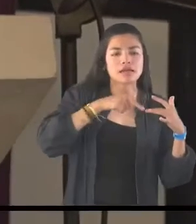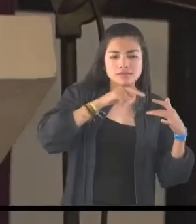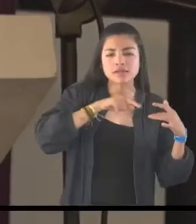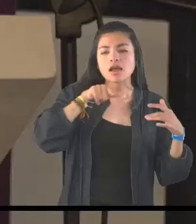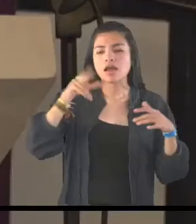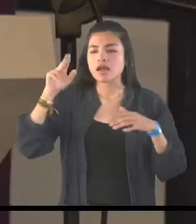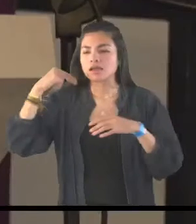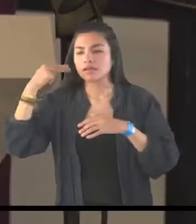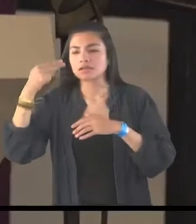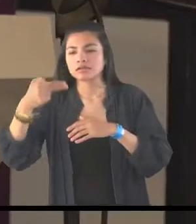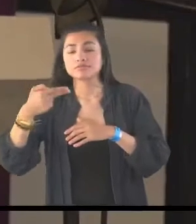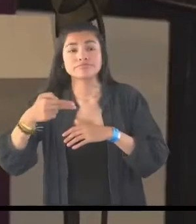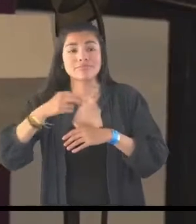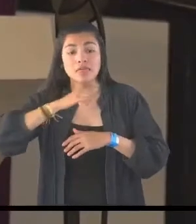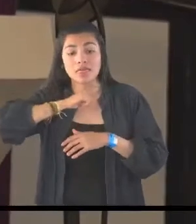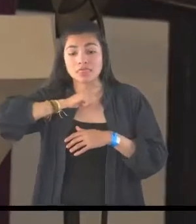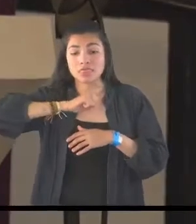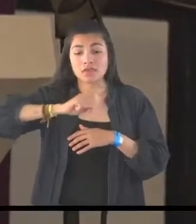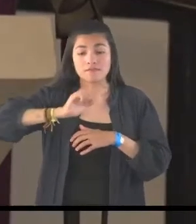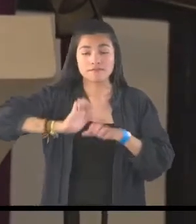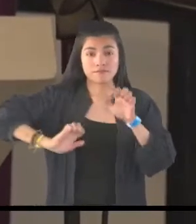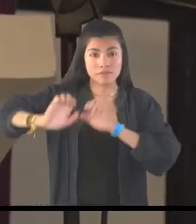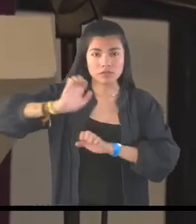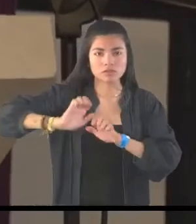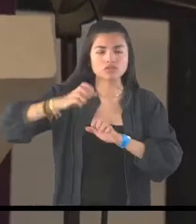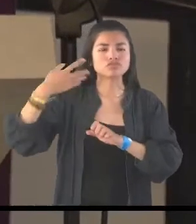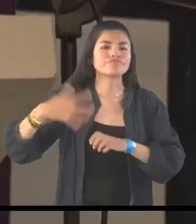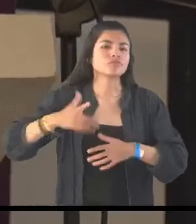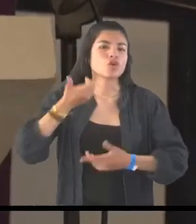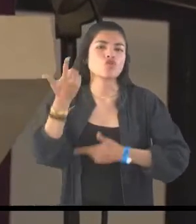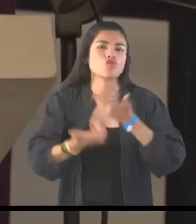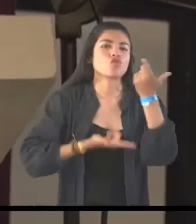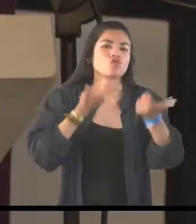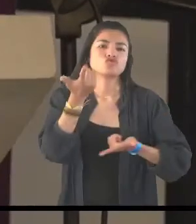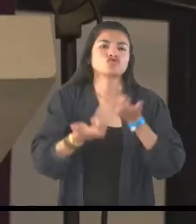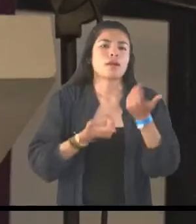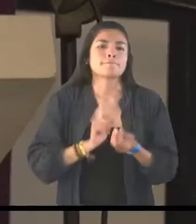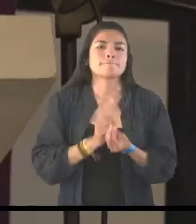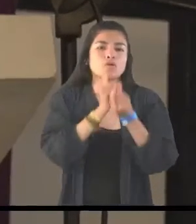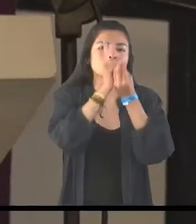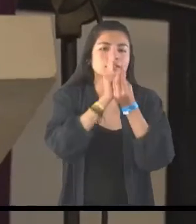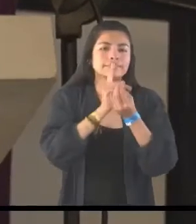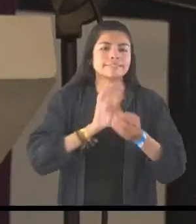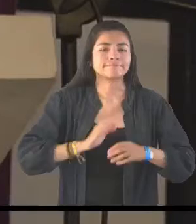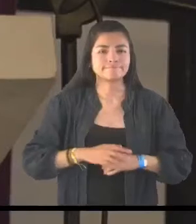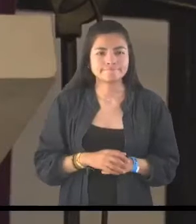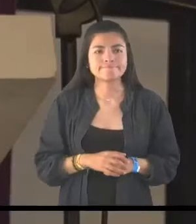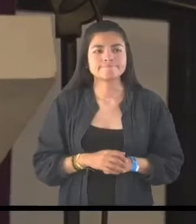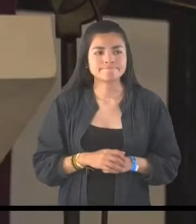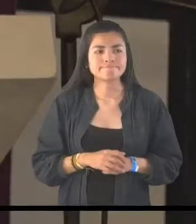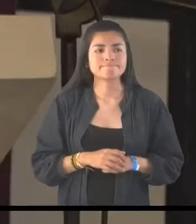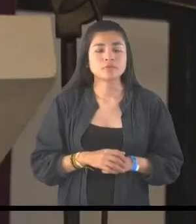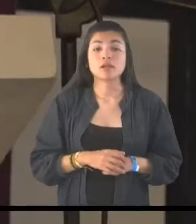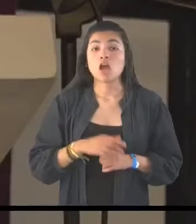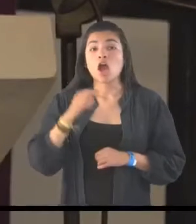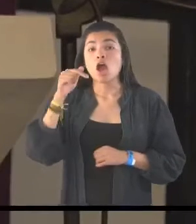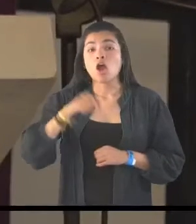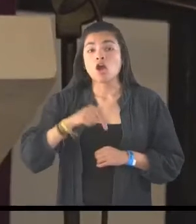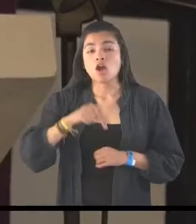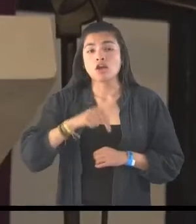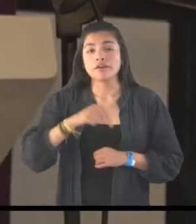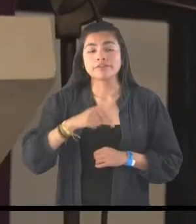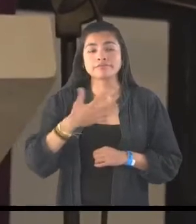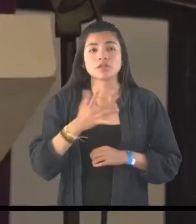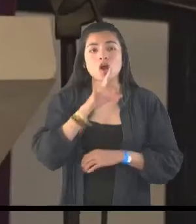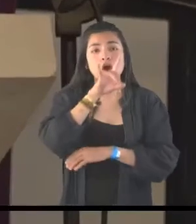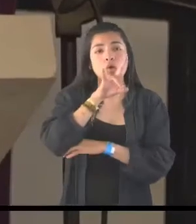la defensa de sus derechos en una lucha política sin precedentes. Es así como hoy la Unidad para las